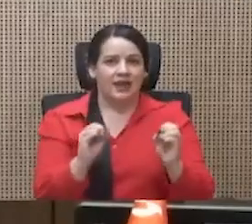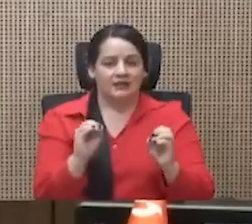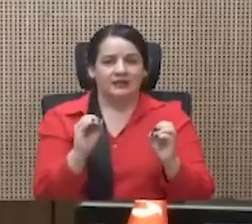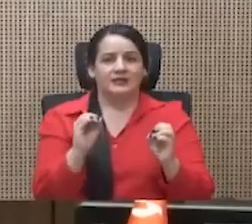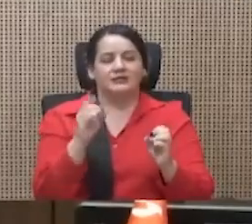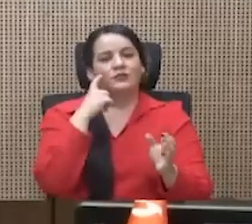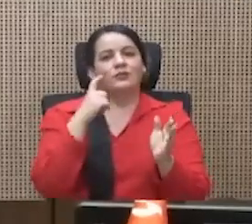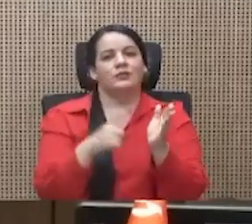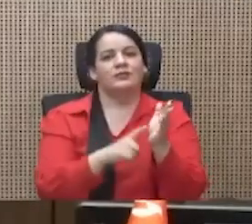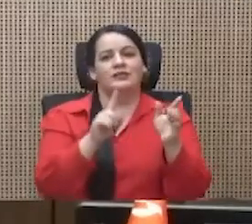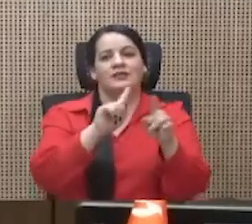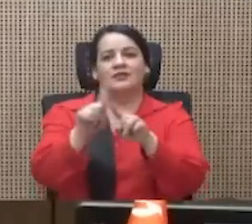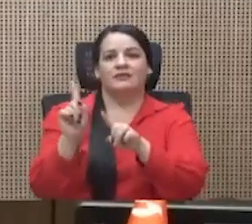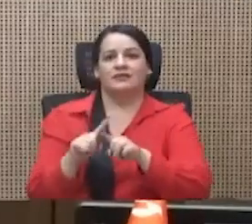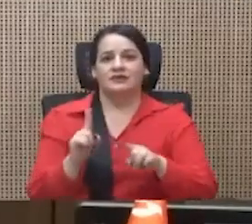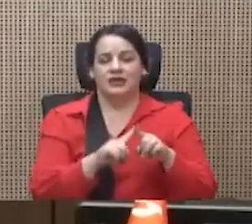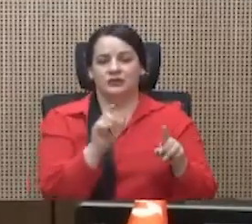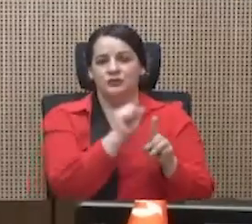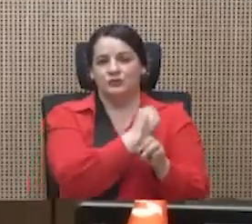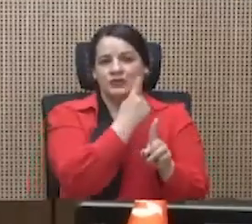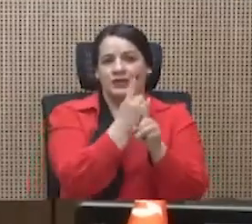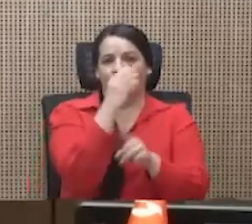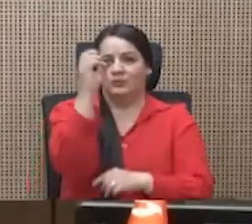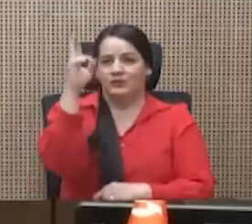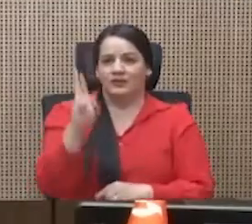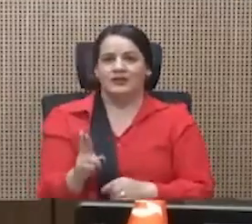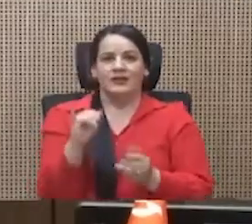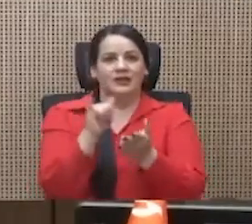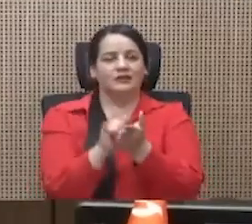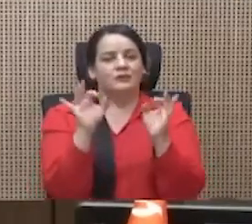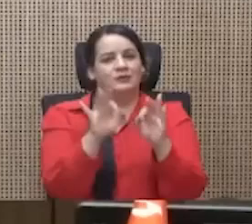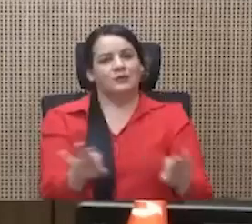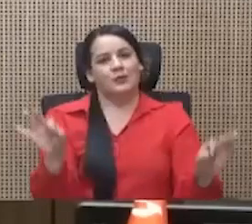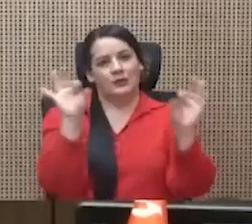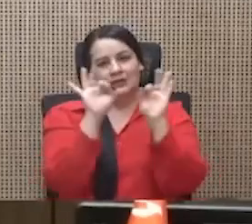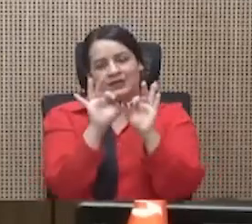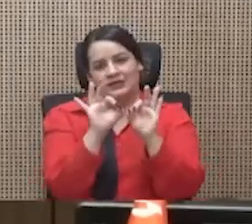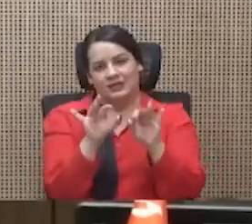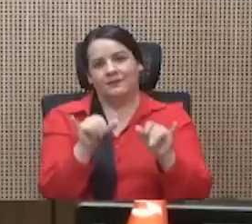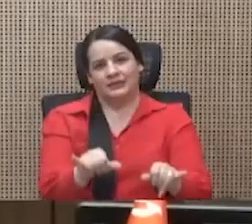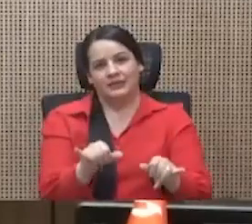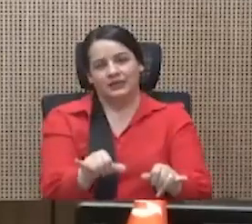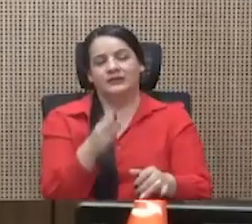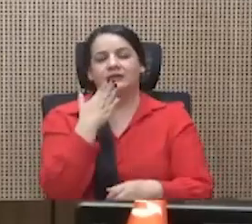diversidad de la sociedad costarricense Y creo que eso es importante preservarlo Muchas gracias señora presidenta